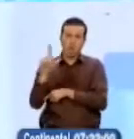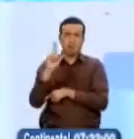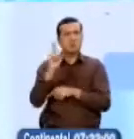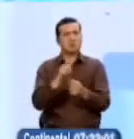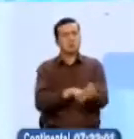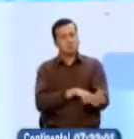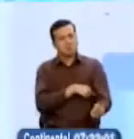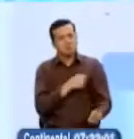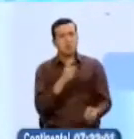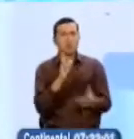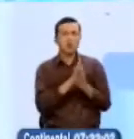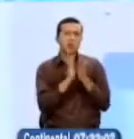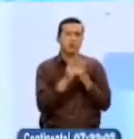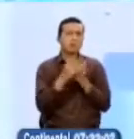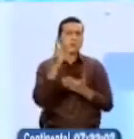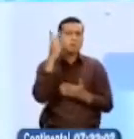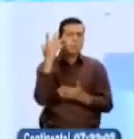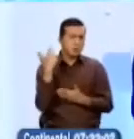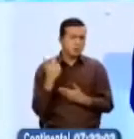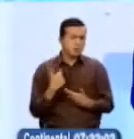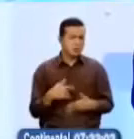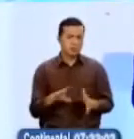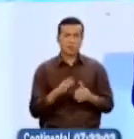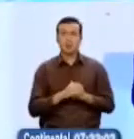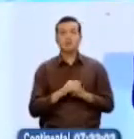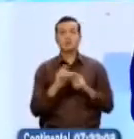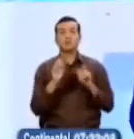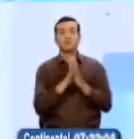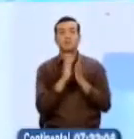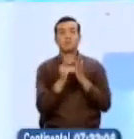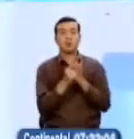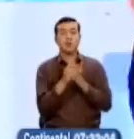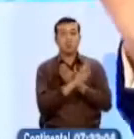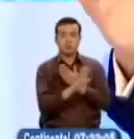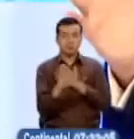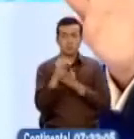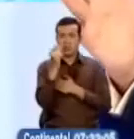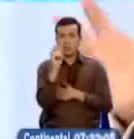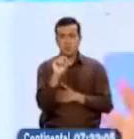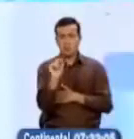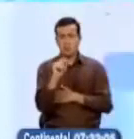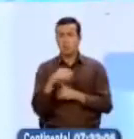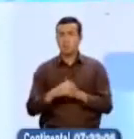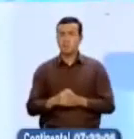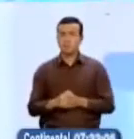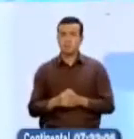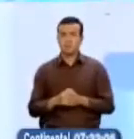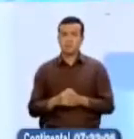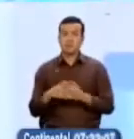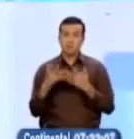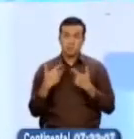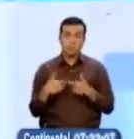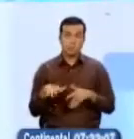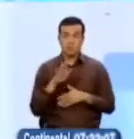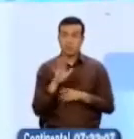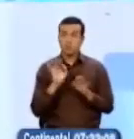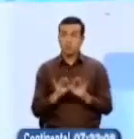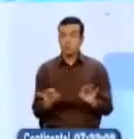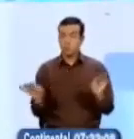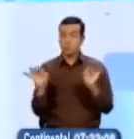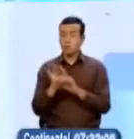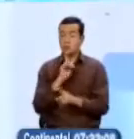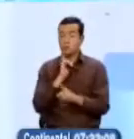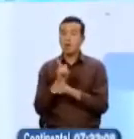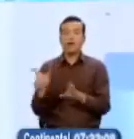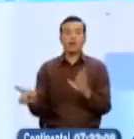o los libros más clásicos los libros hay hay de distintos rasgos pero en cualquier caso lo importante es